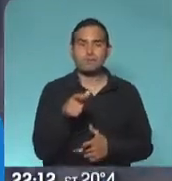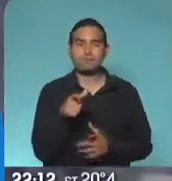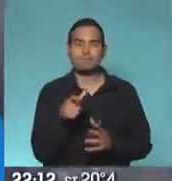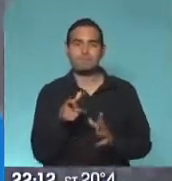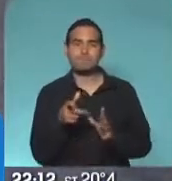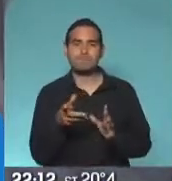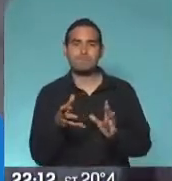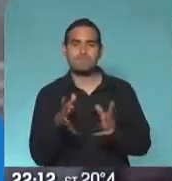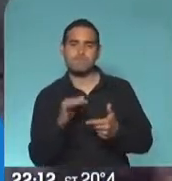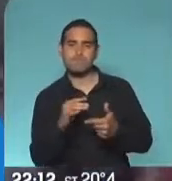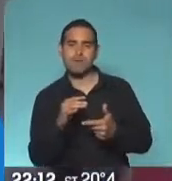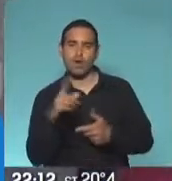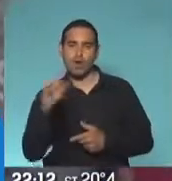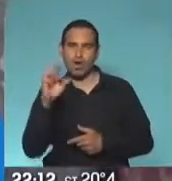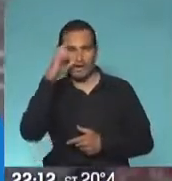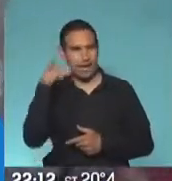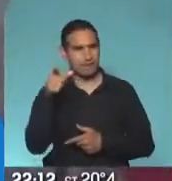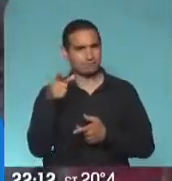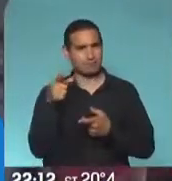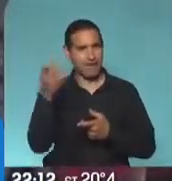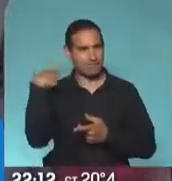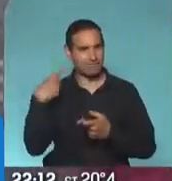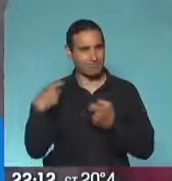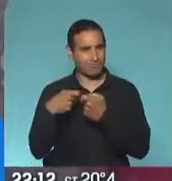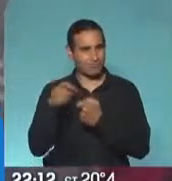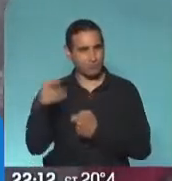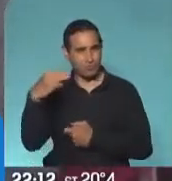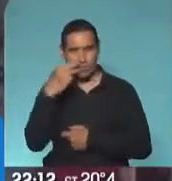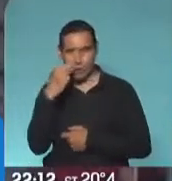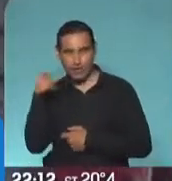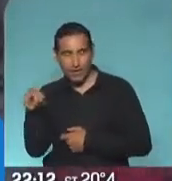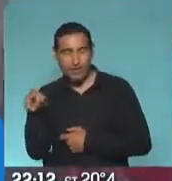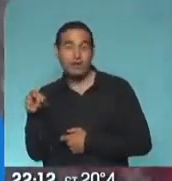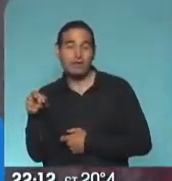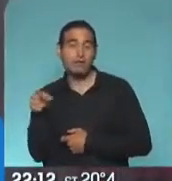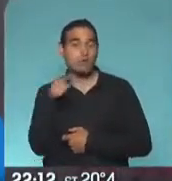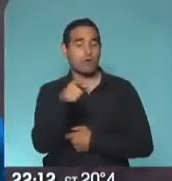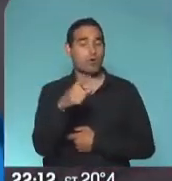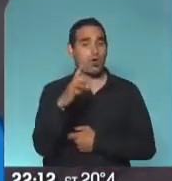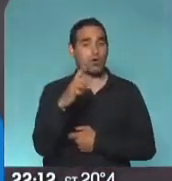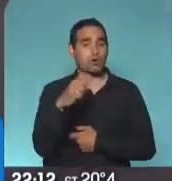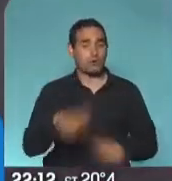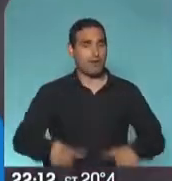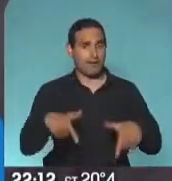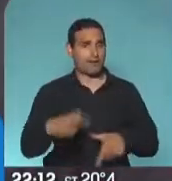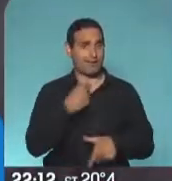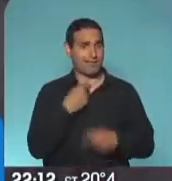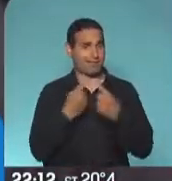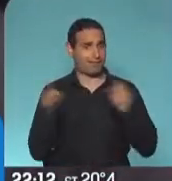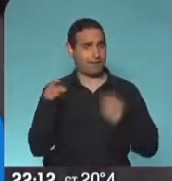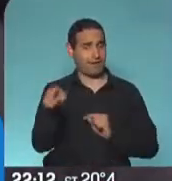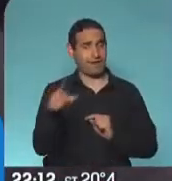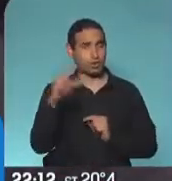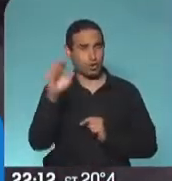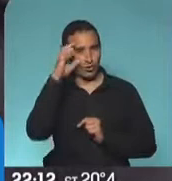otro lugar, el que tuvo Correa, que fue un aliado del madurismo, del chavismo, lo que hace es pegar